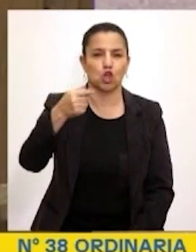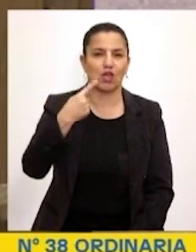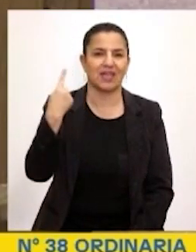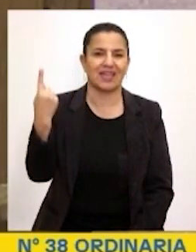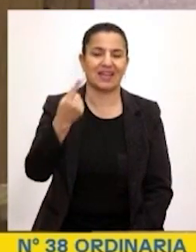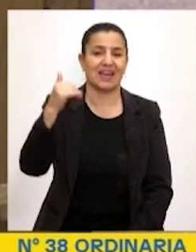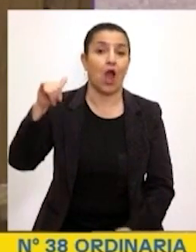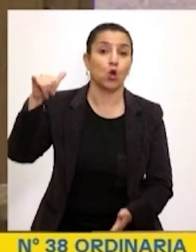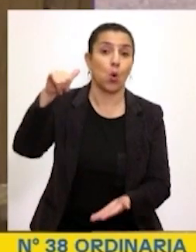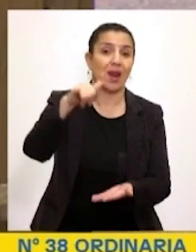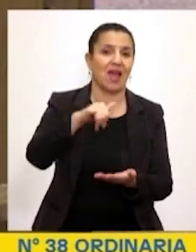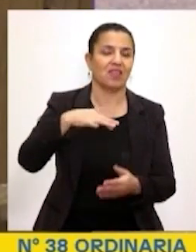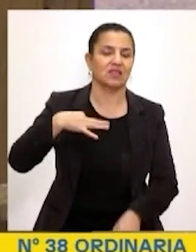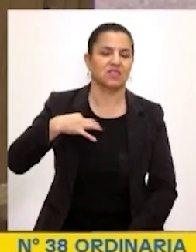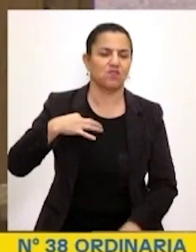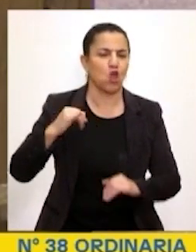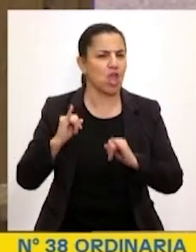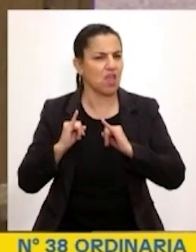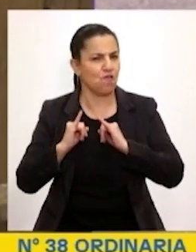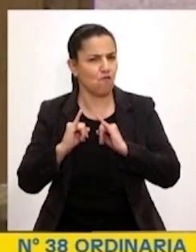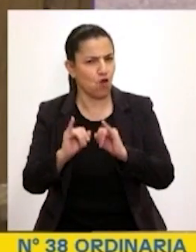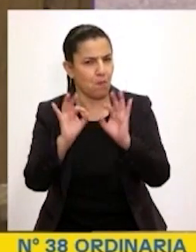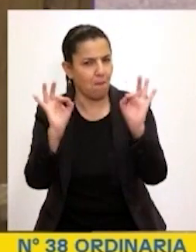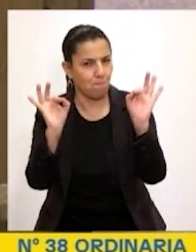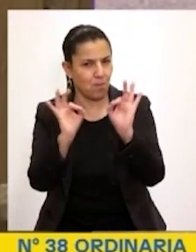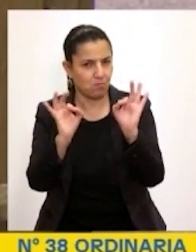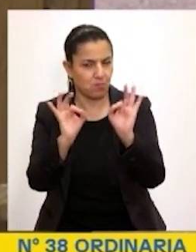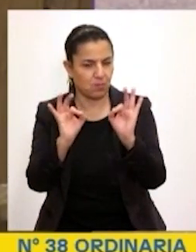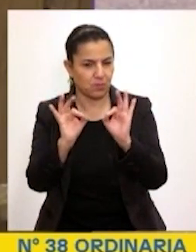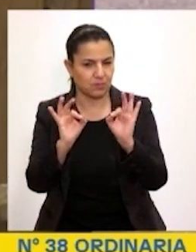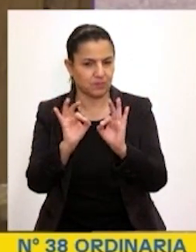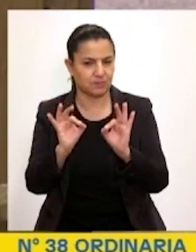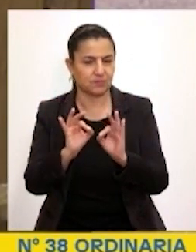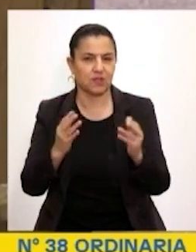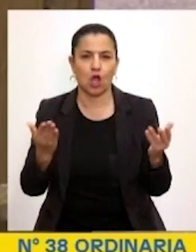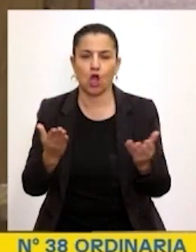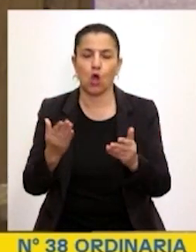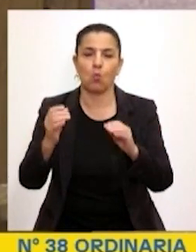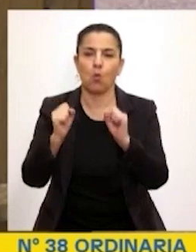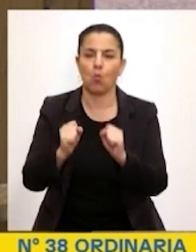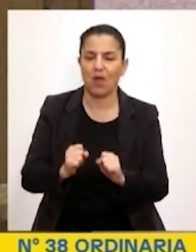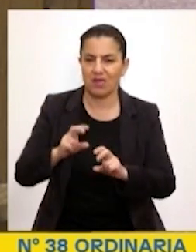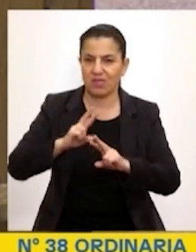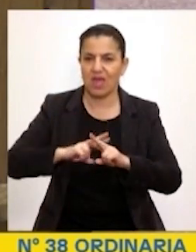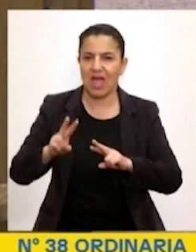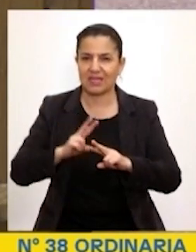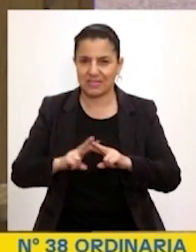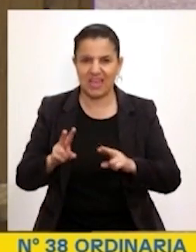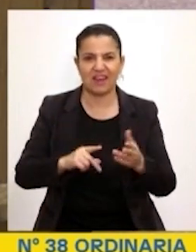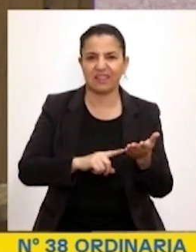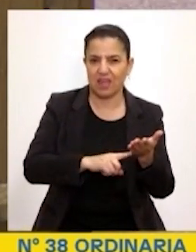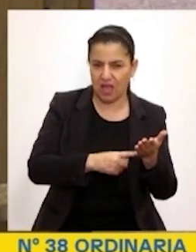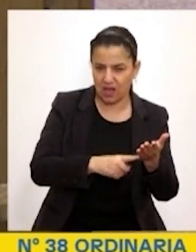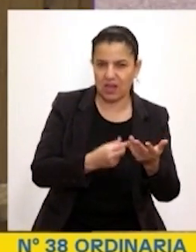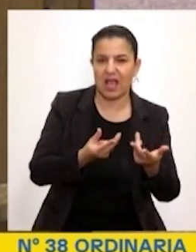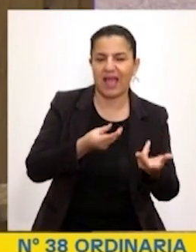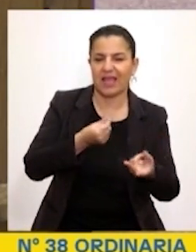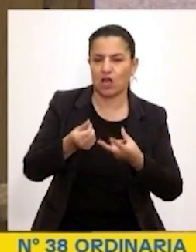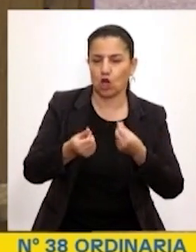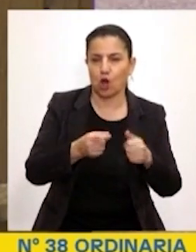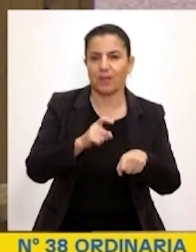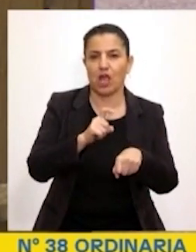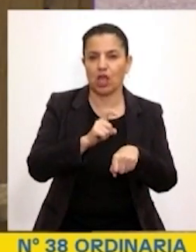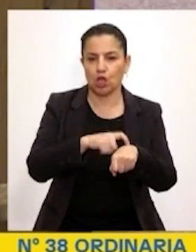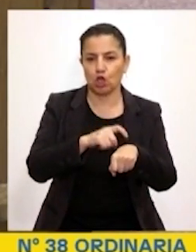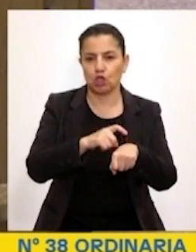objeto que se informe con precisión respecto a la viabilidad técnica económica y los tiempos que